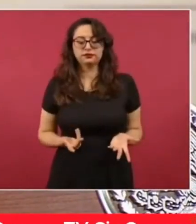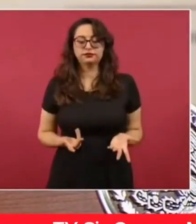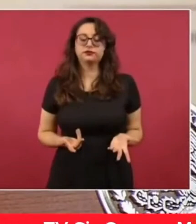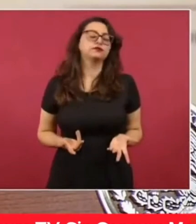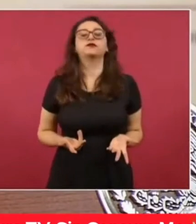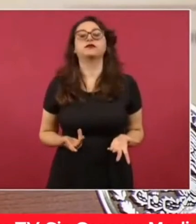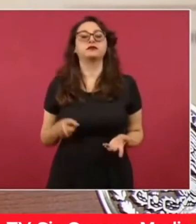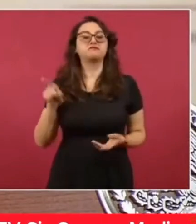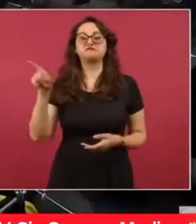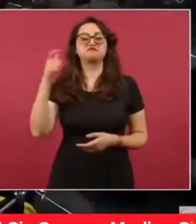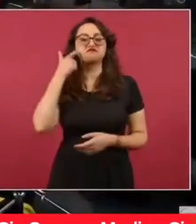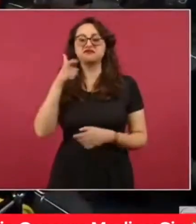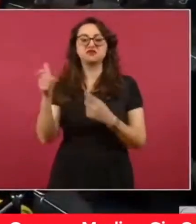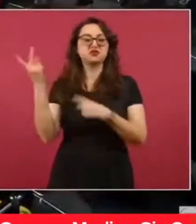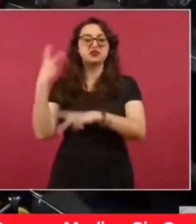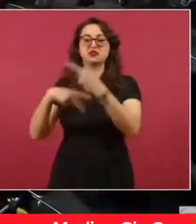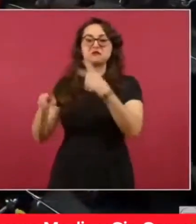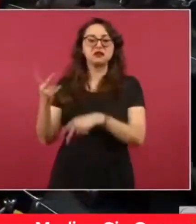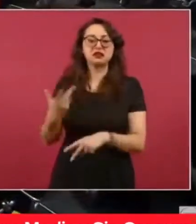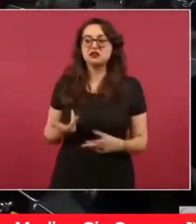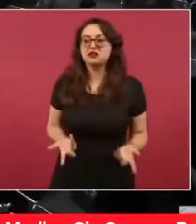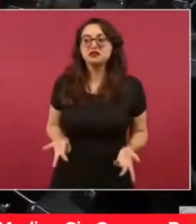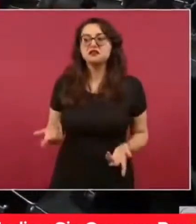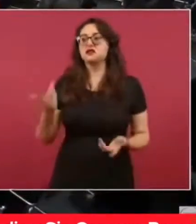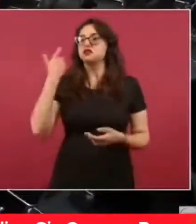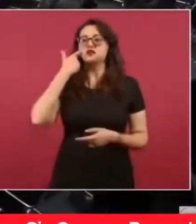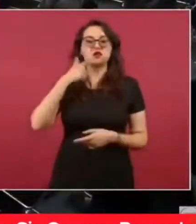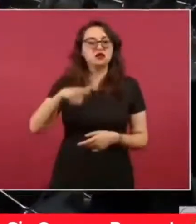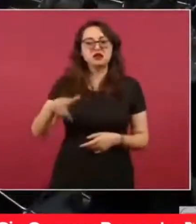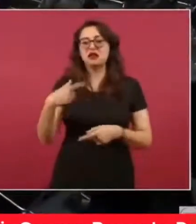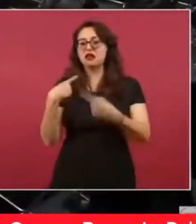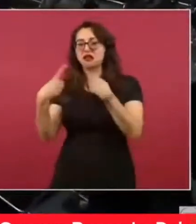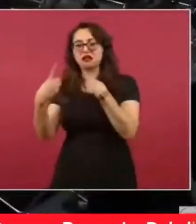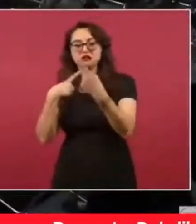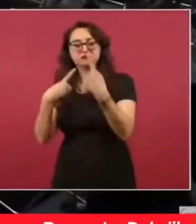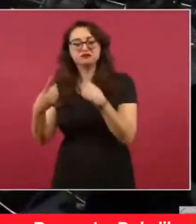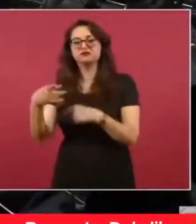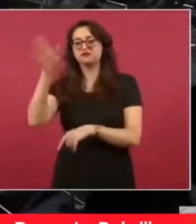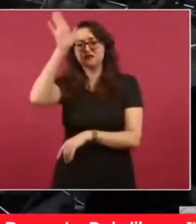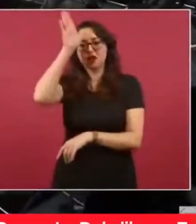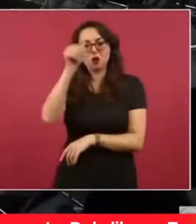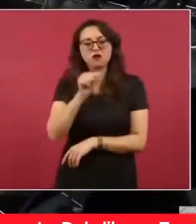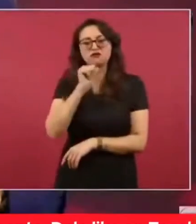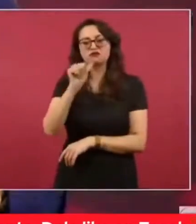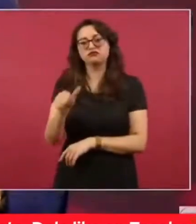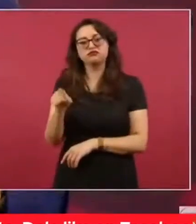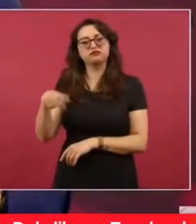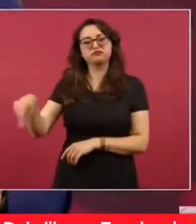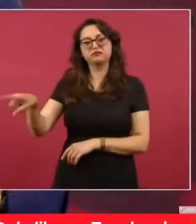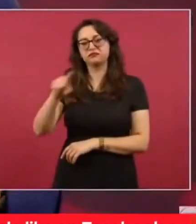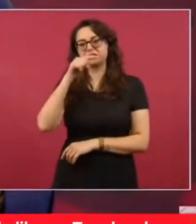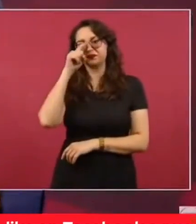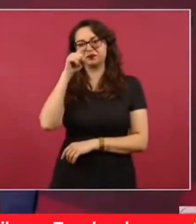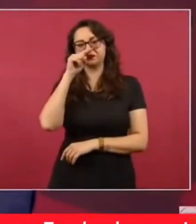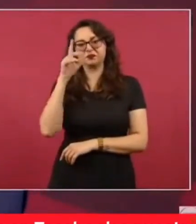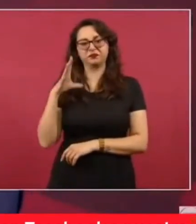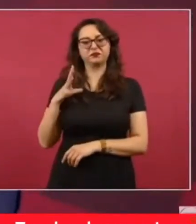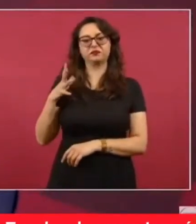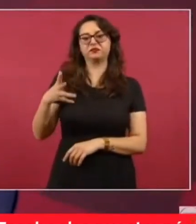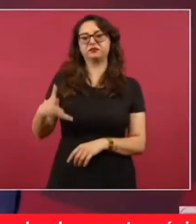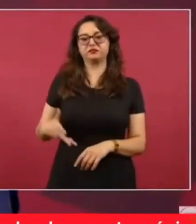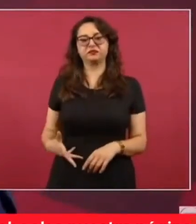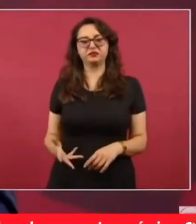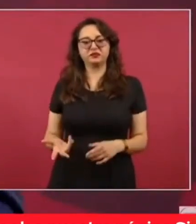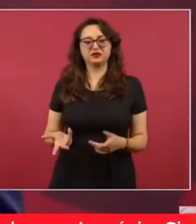no han querido ningún arreglo son muy prepotentes se les ha planteado